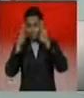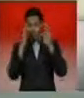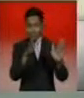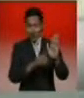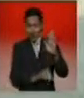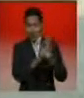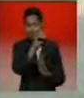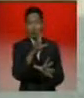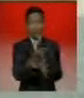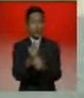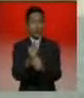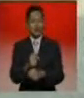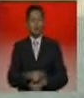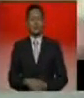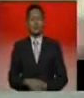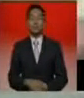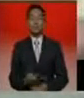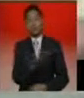seguridad